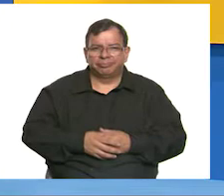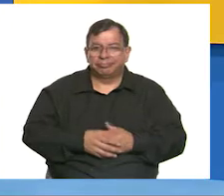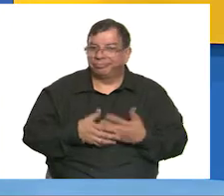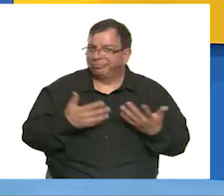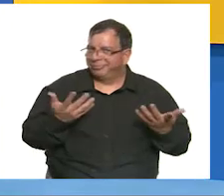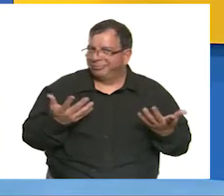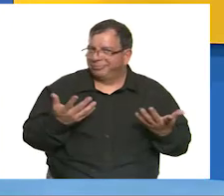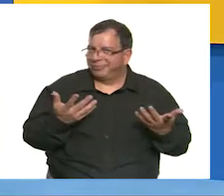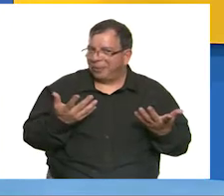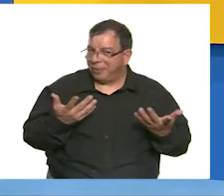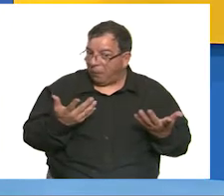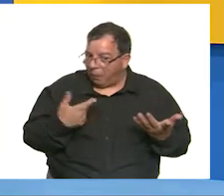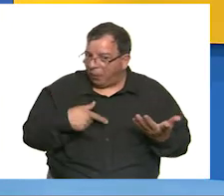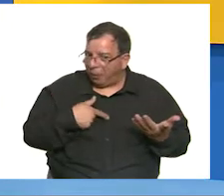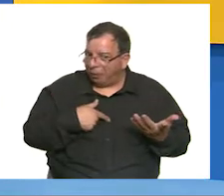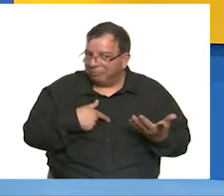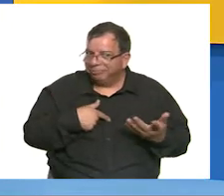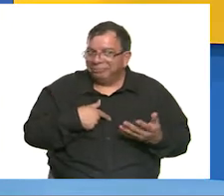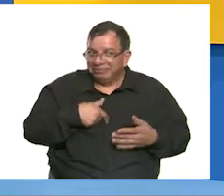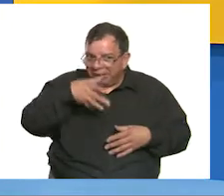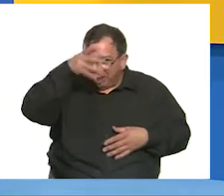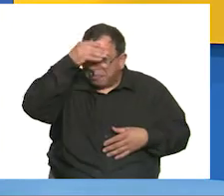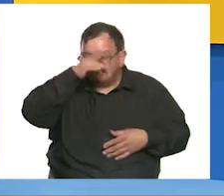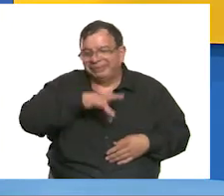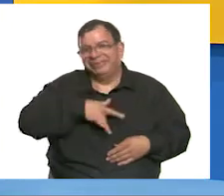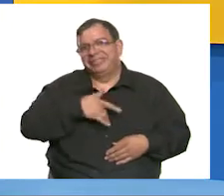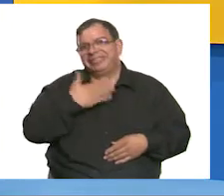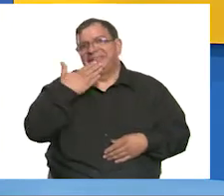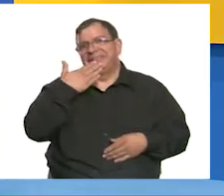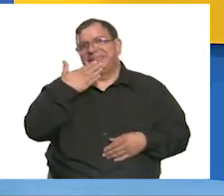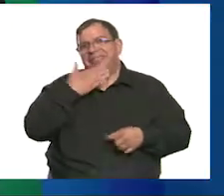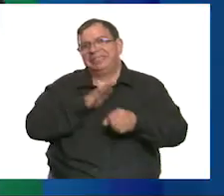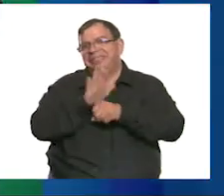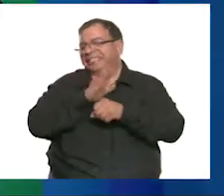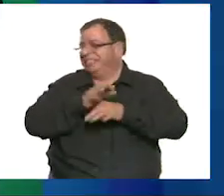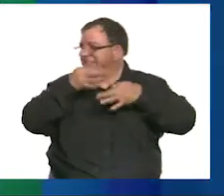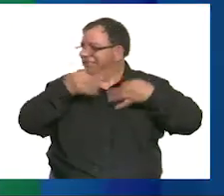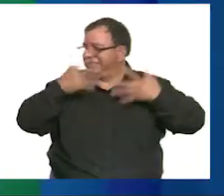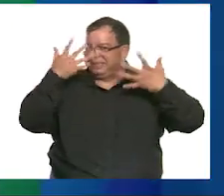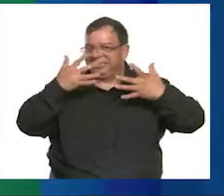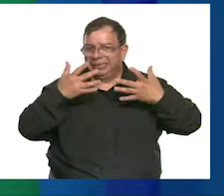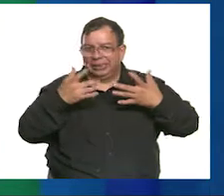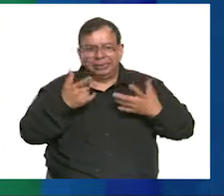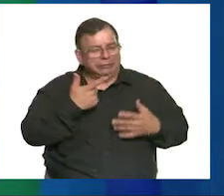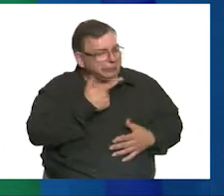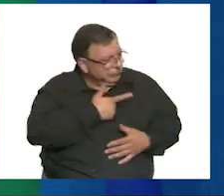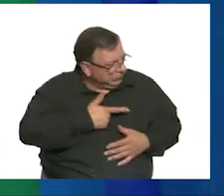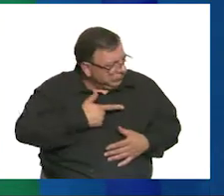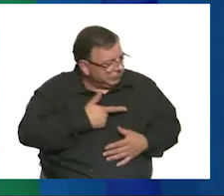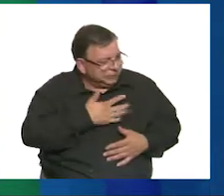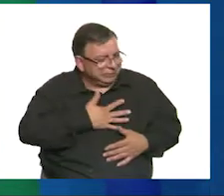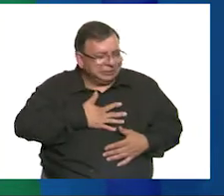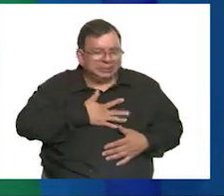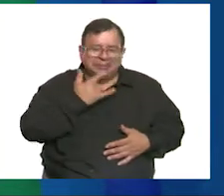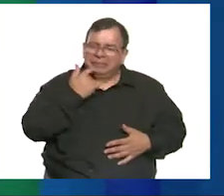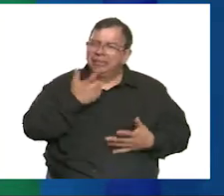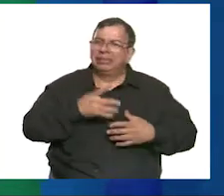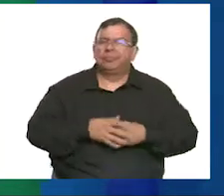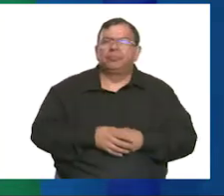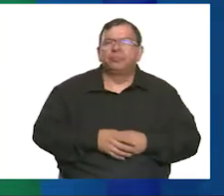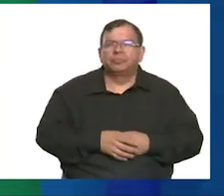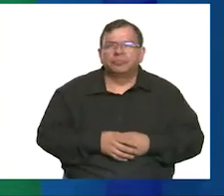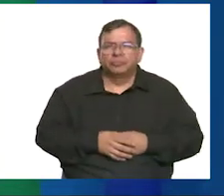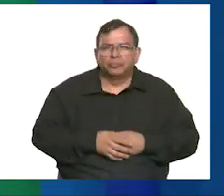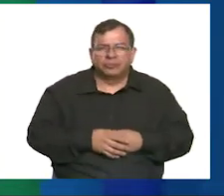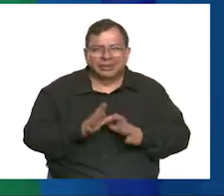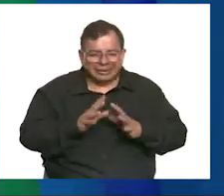Wow, qué intenso y satisfactorio es aprender, maestro. Me parece perfecto y muy placentero. También. Después de